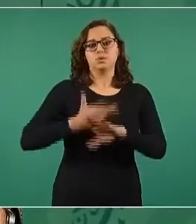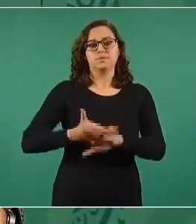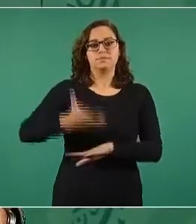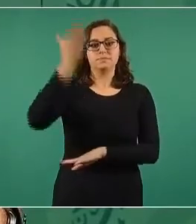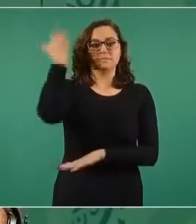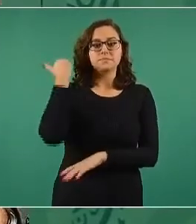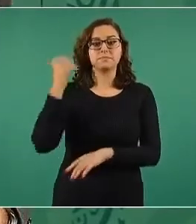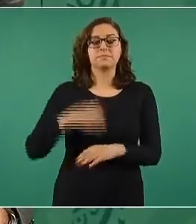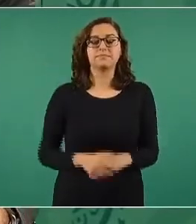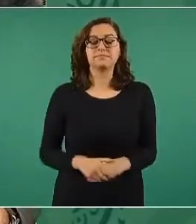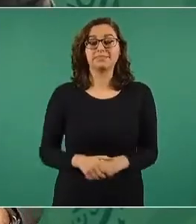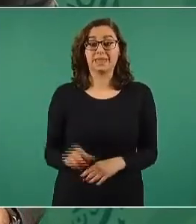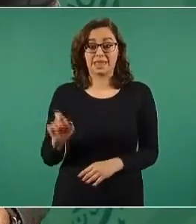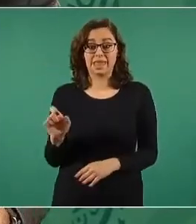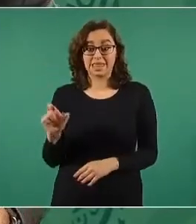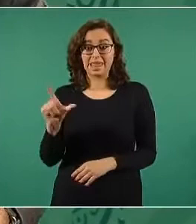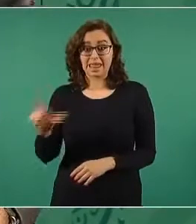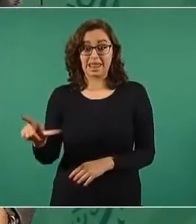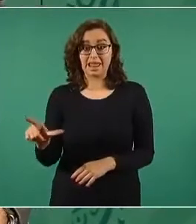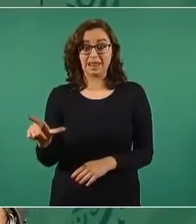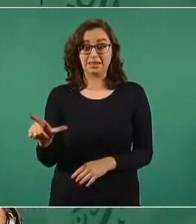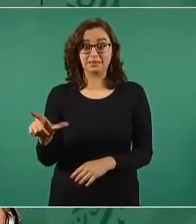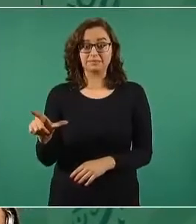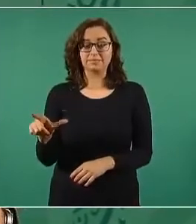Y Madrazo, como era